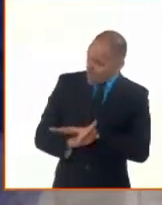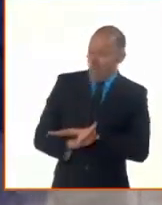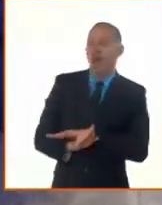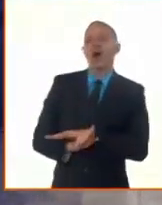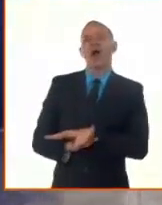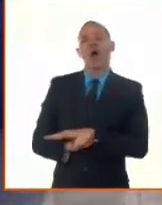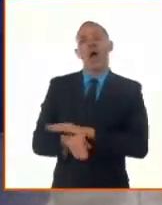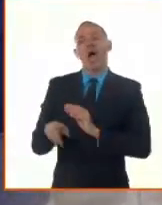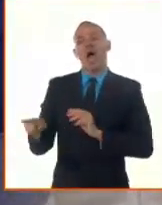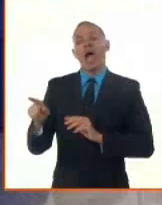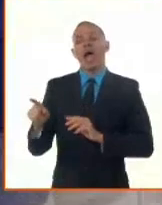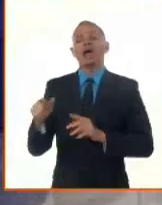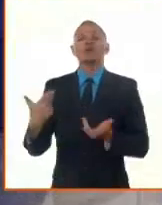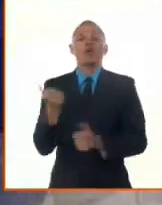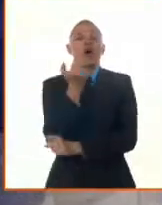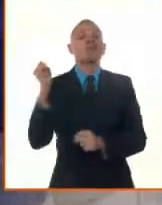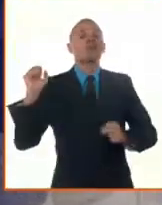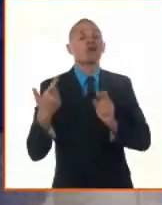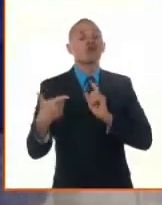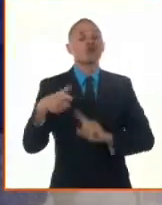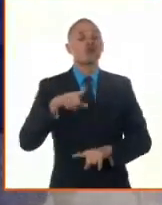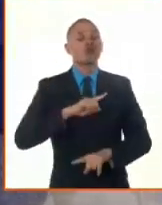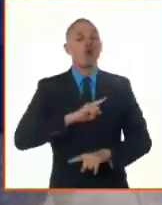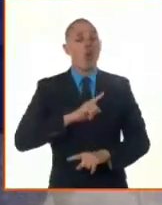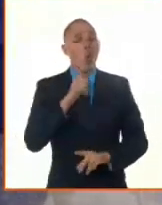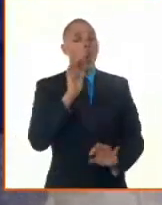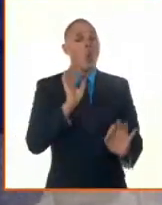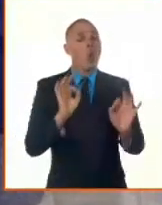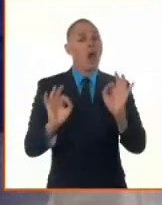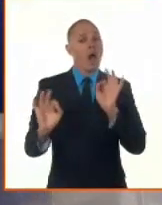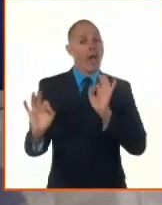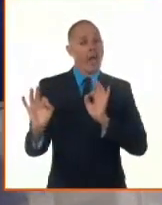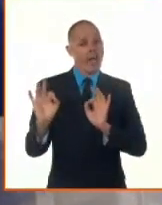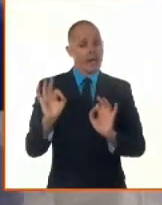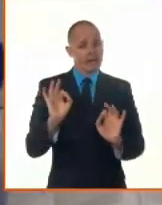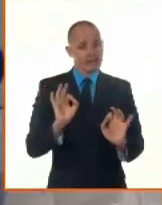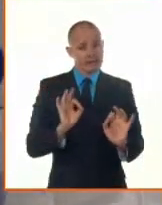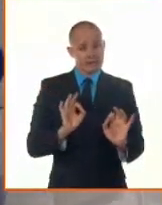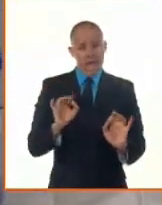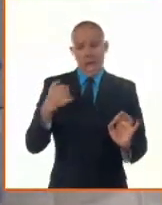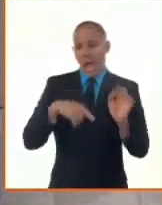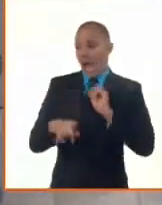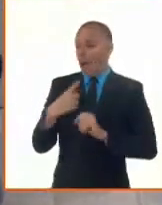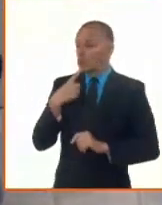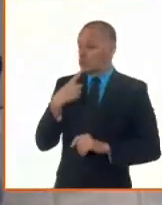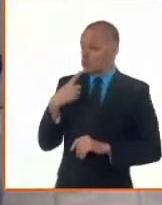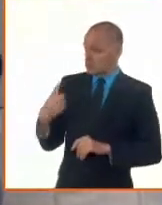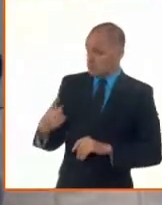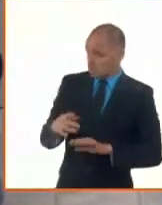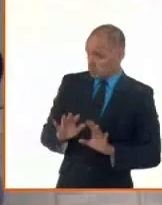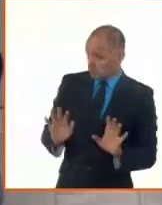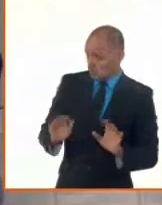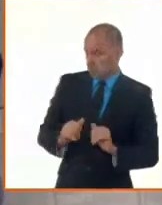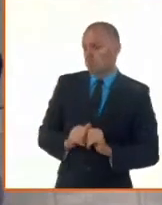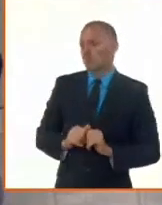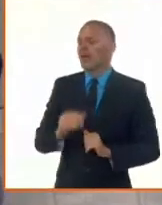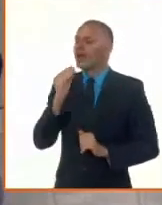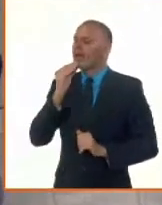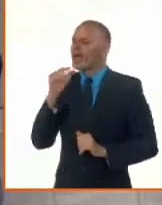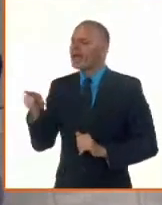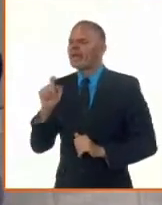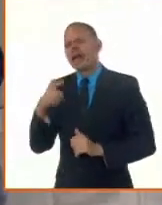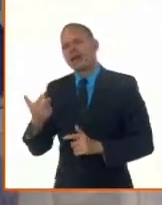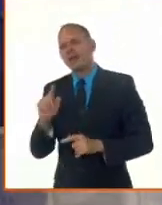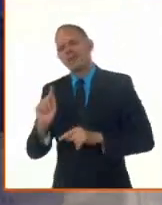se lanzan y algunas Fuentes dicen que la reacción de Israel fue tirar contra regiones no pobladas